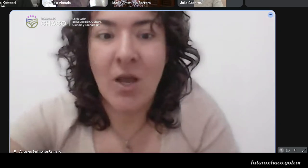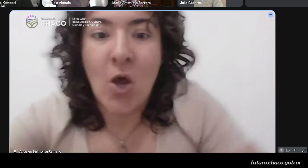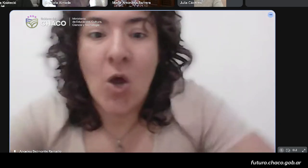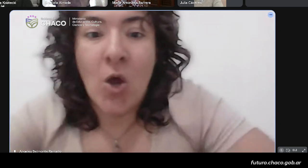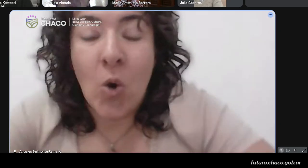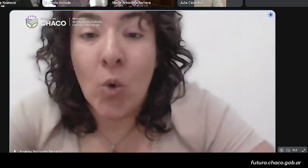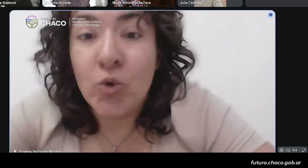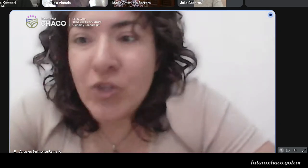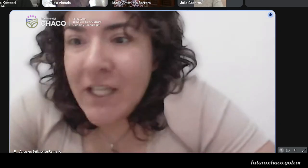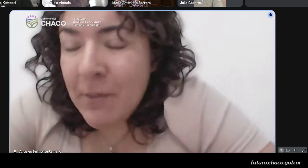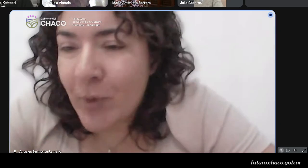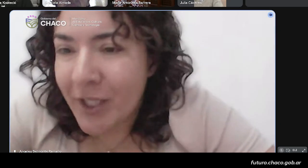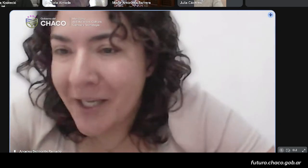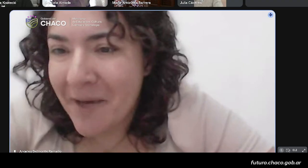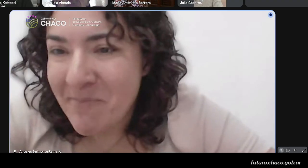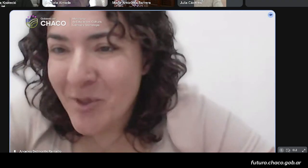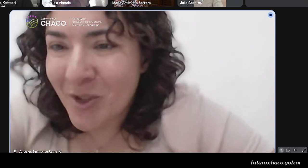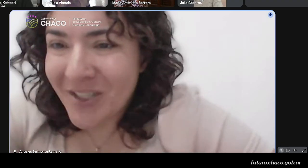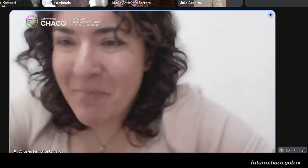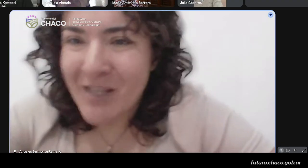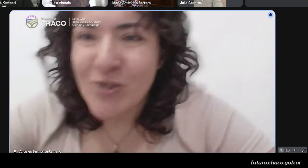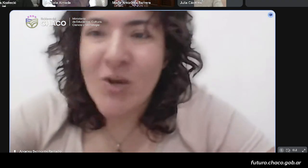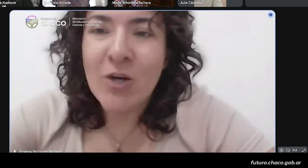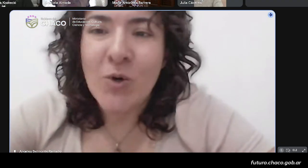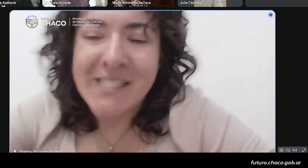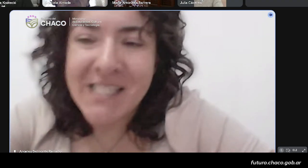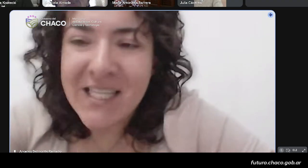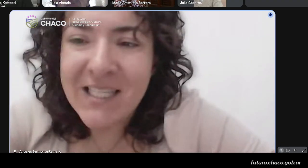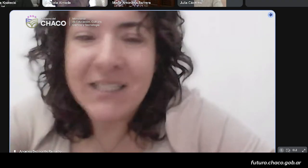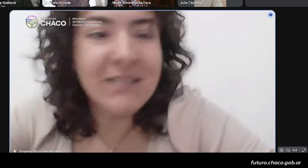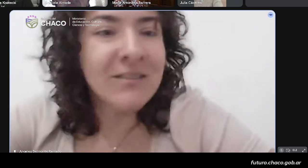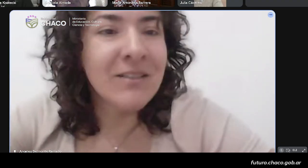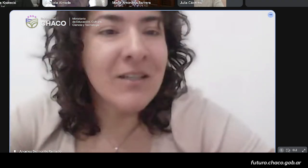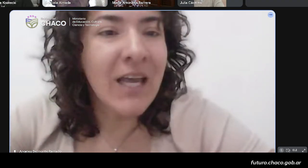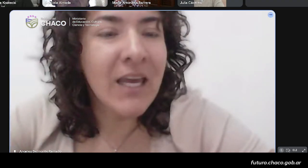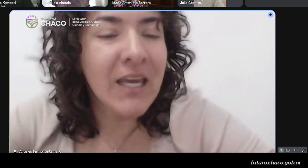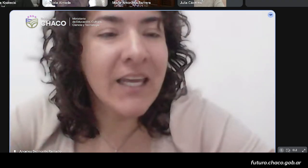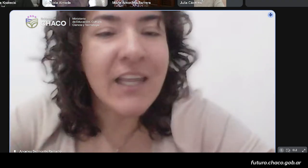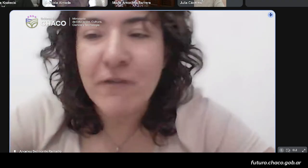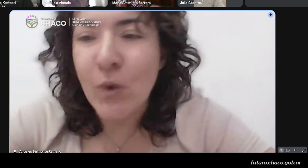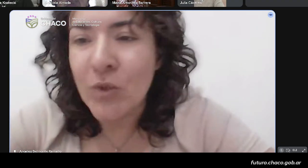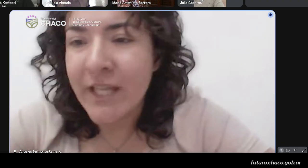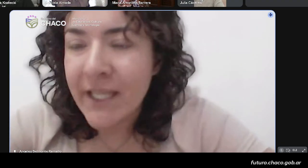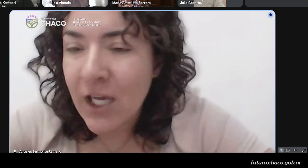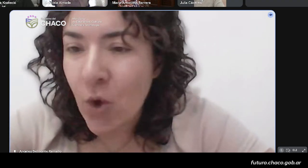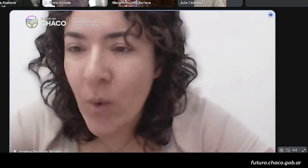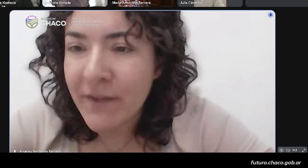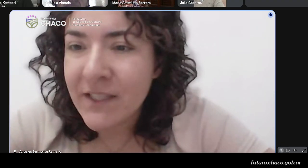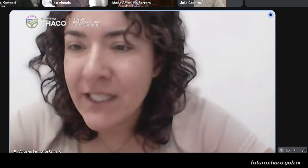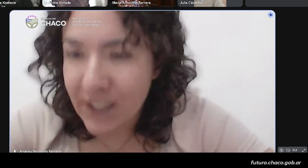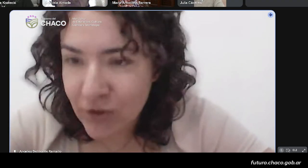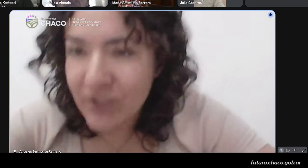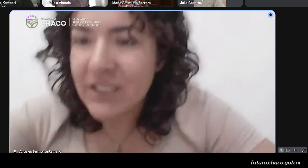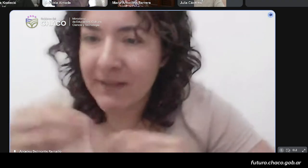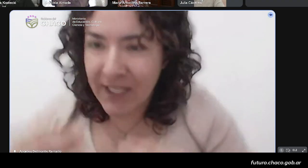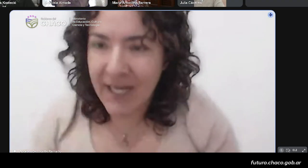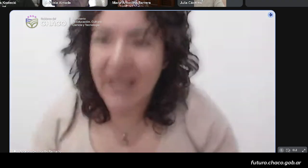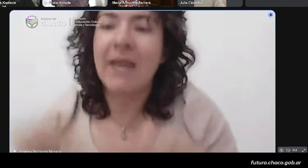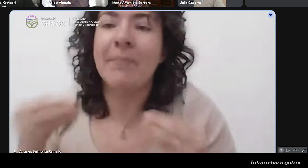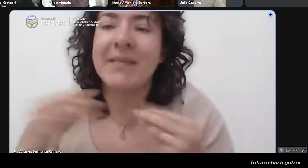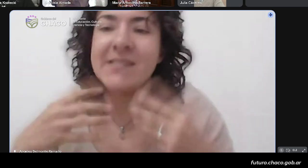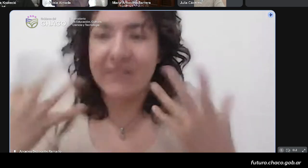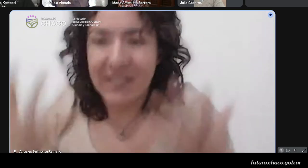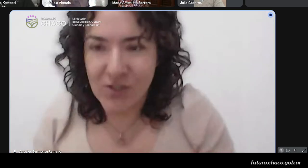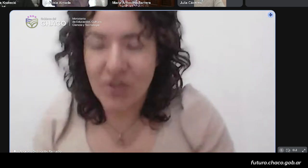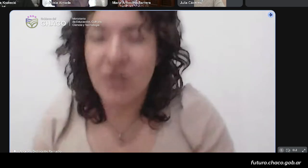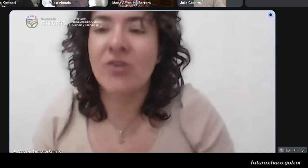¿Ustedes, por ejemplo, les pasó algo así? qué dificultades encuentran en esto de trabajar